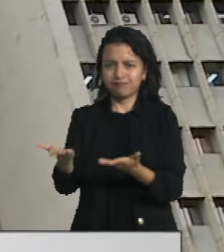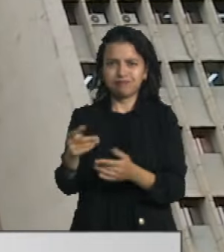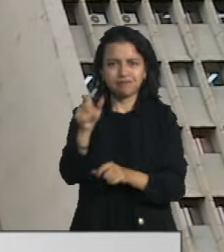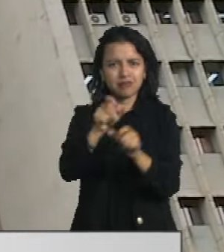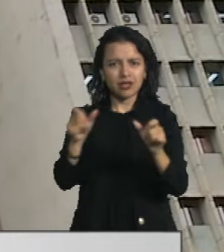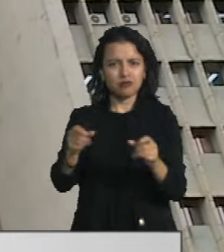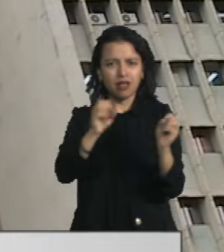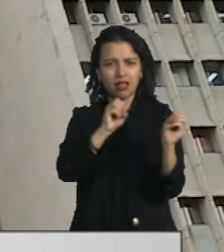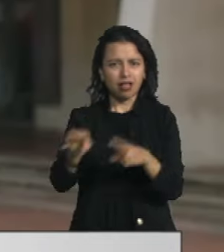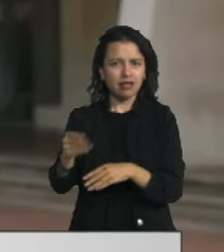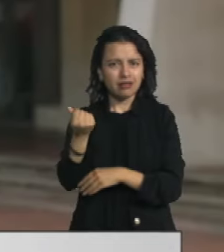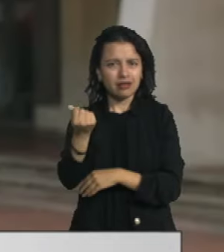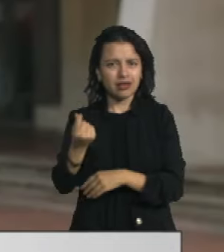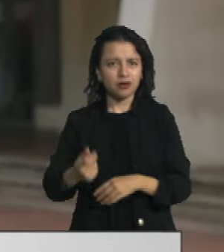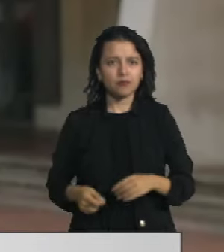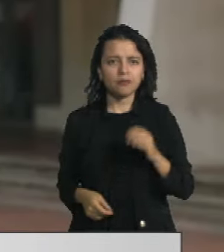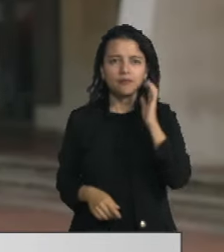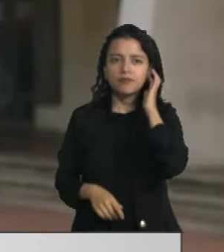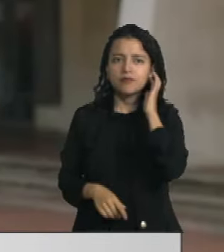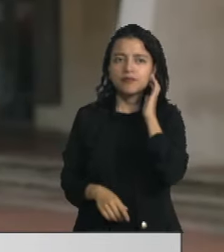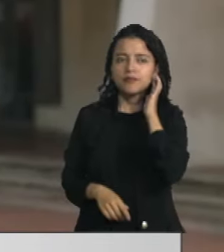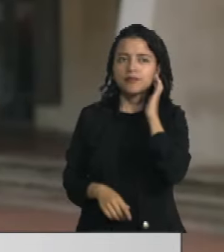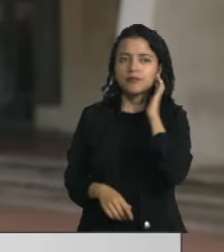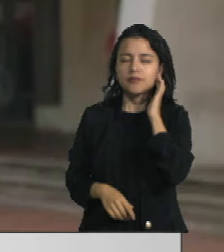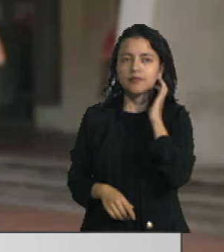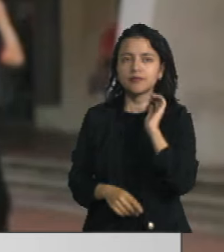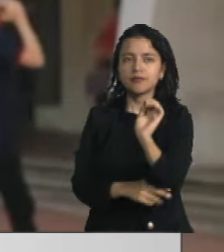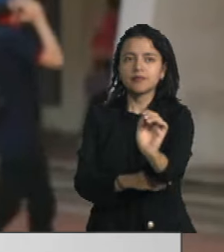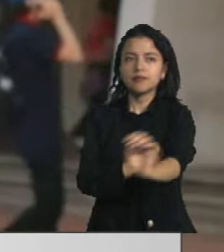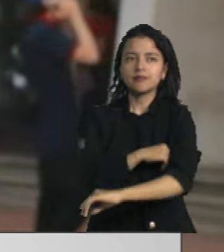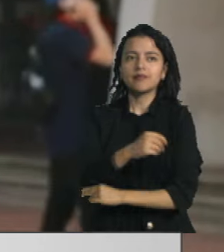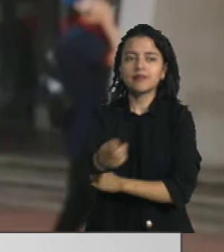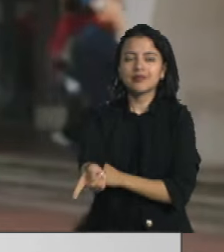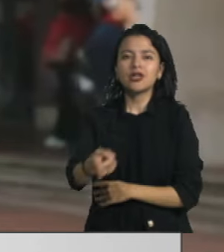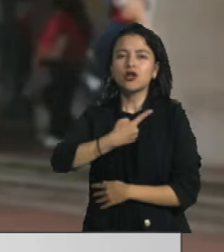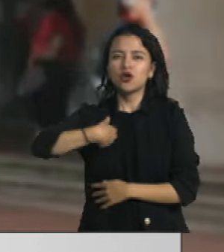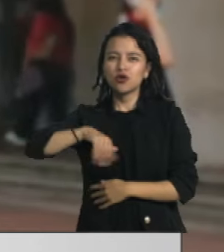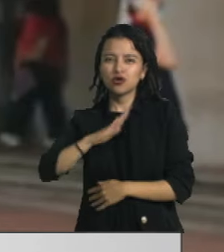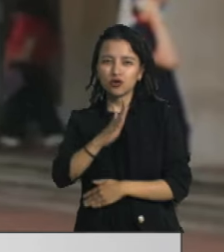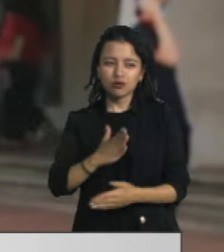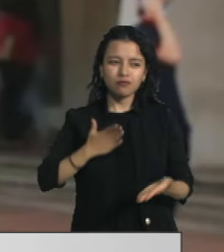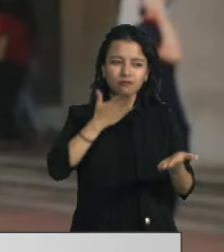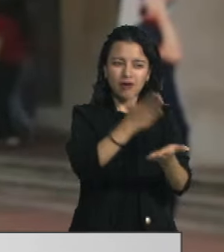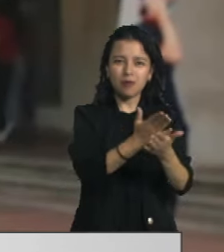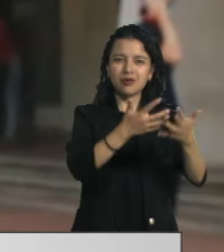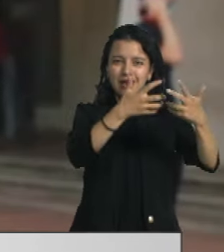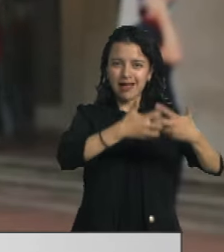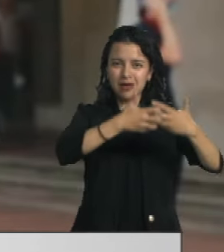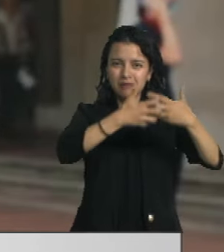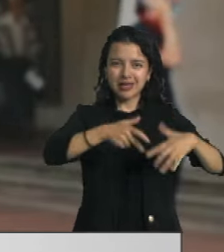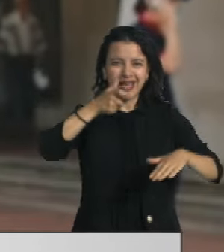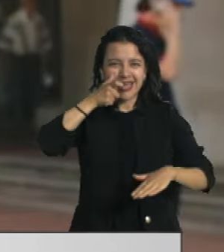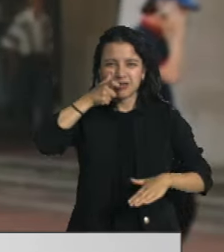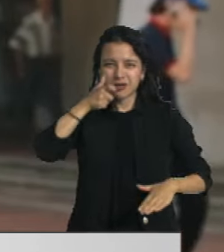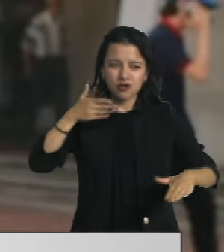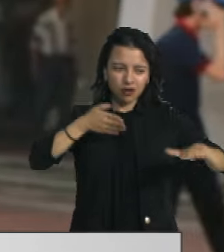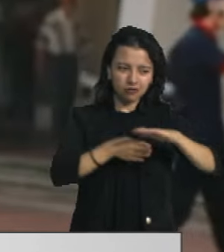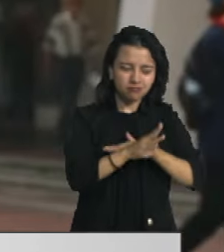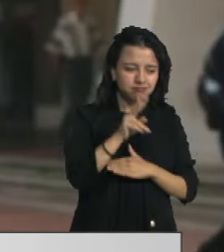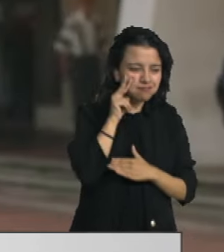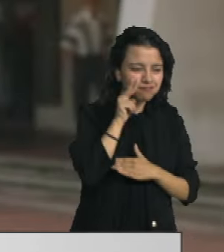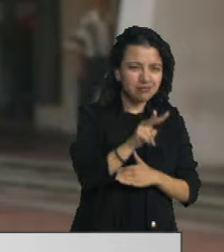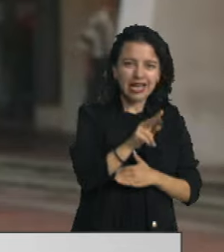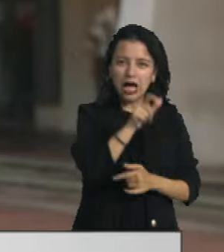designación de la Procuradora General de la Nación, hemos adelantado una inspección disciplinaria con expertos de la Dirección Nacional